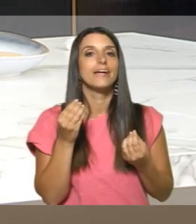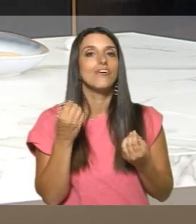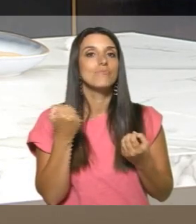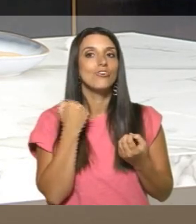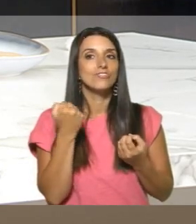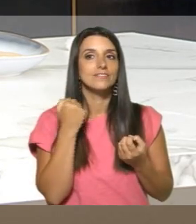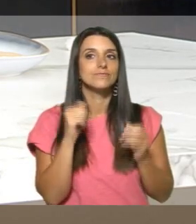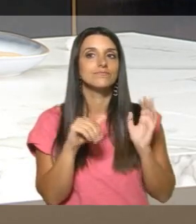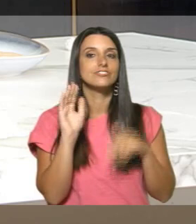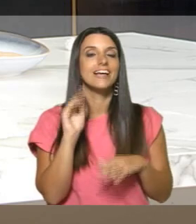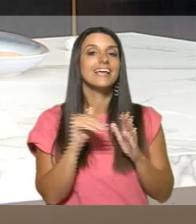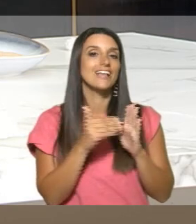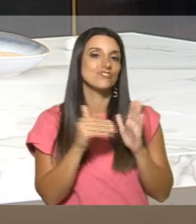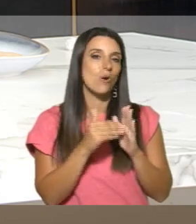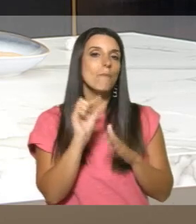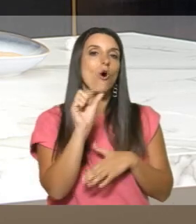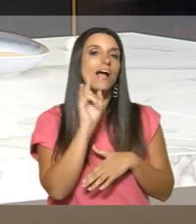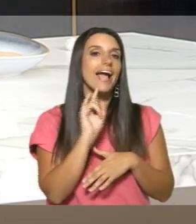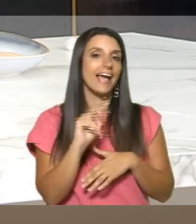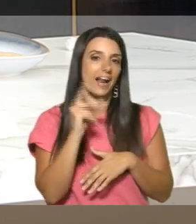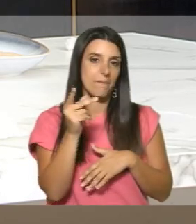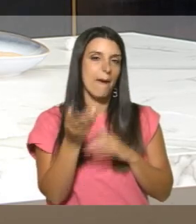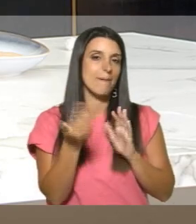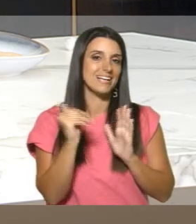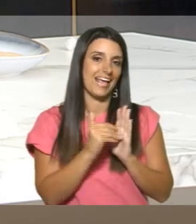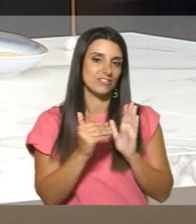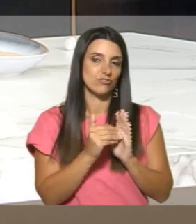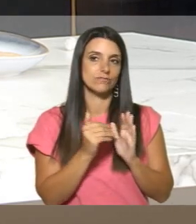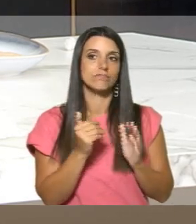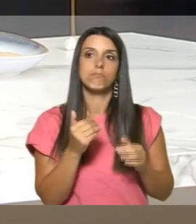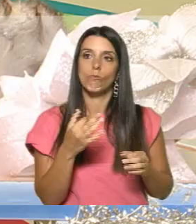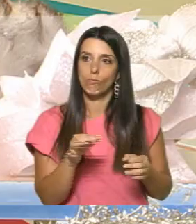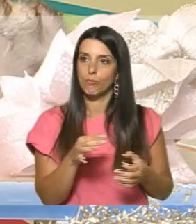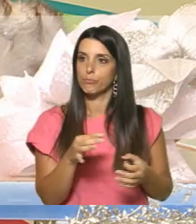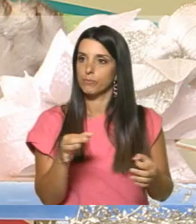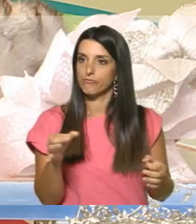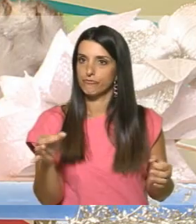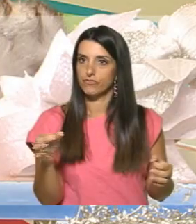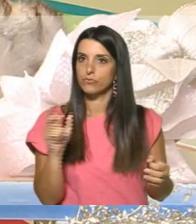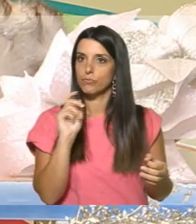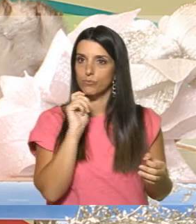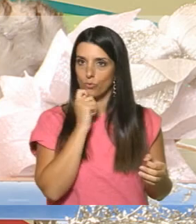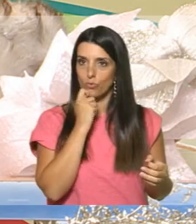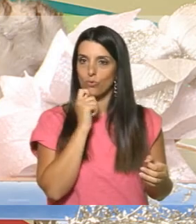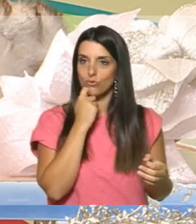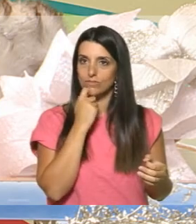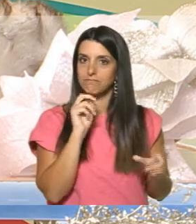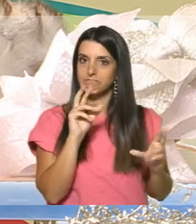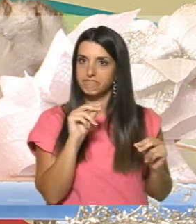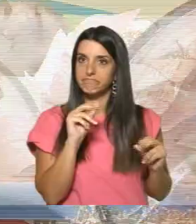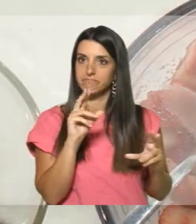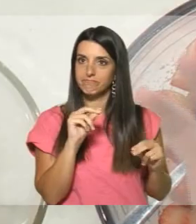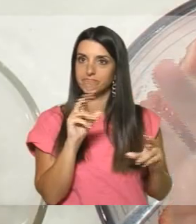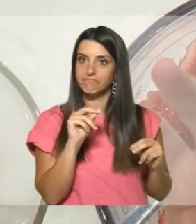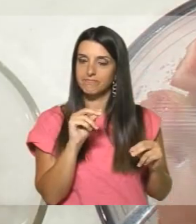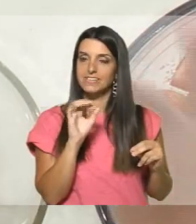la mayoría es queso. Tiene poquita crema. Ahí va. La verdad que espectacular, tiene una pinta eso. Vas a ir armando las copas.